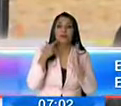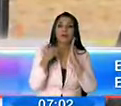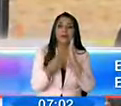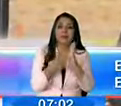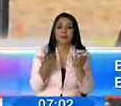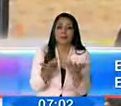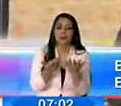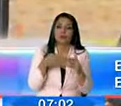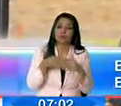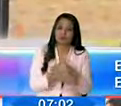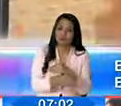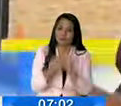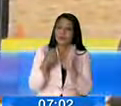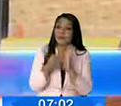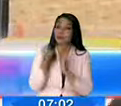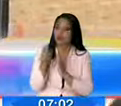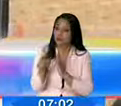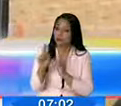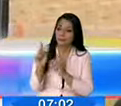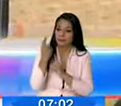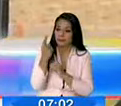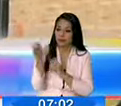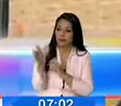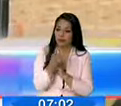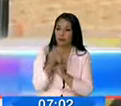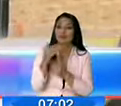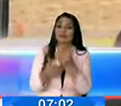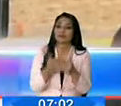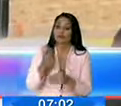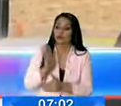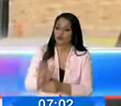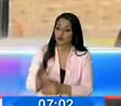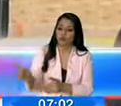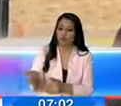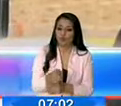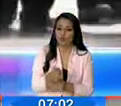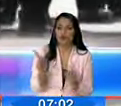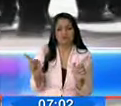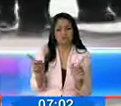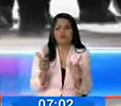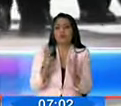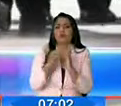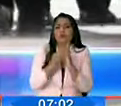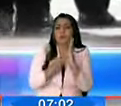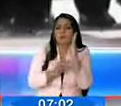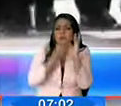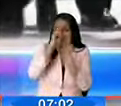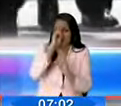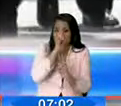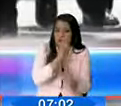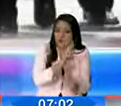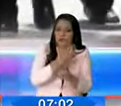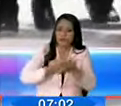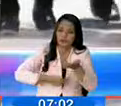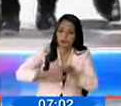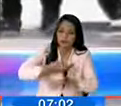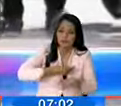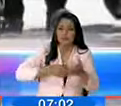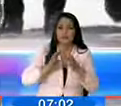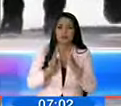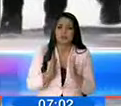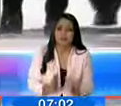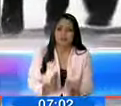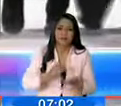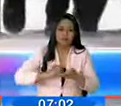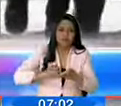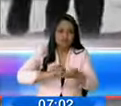columna, enseñarle que primero vas tú y después voy yo. Eso como norma principal acerca del respeto, el compañerismo